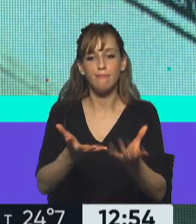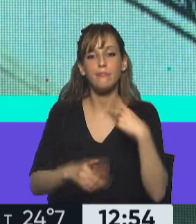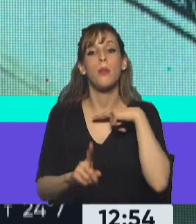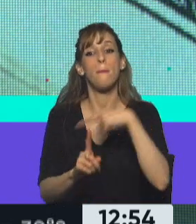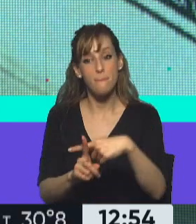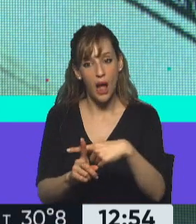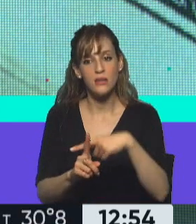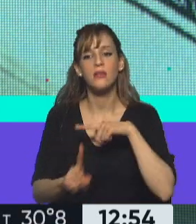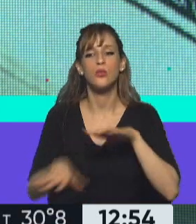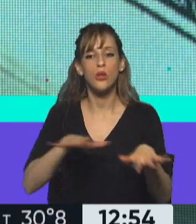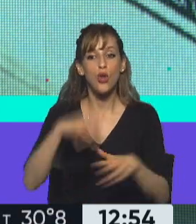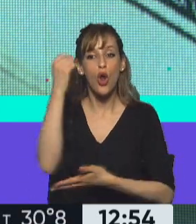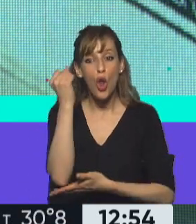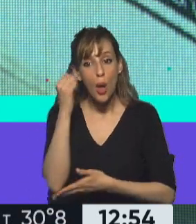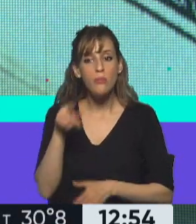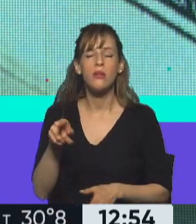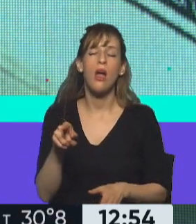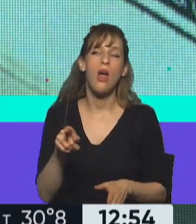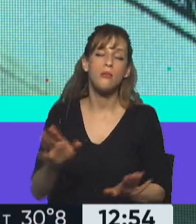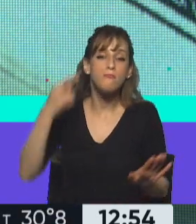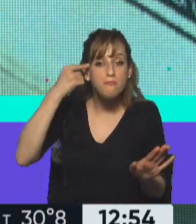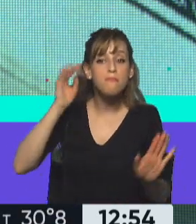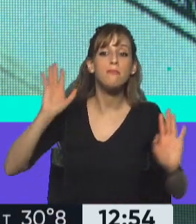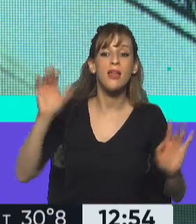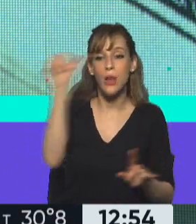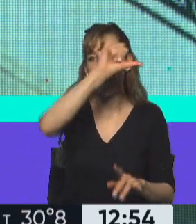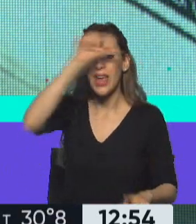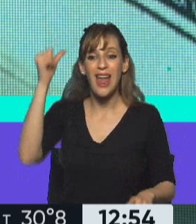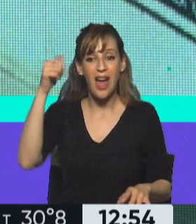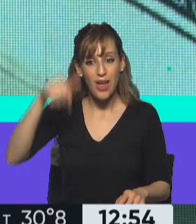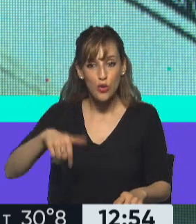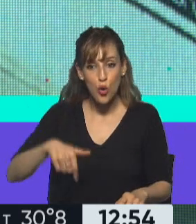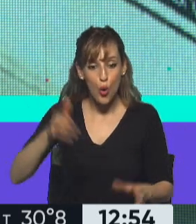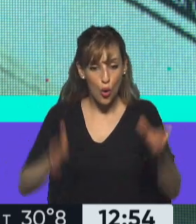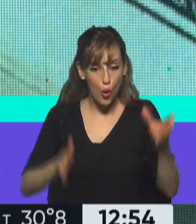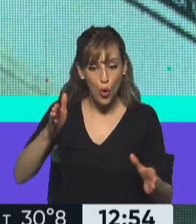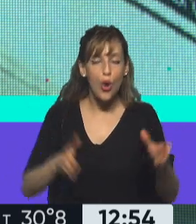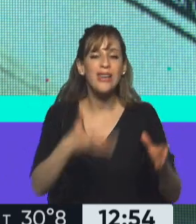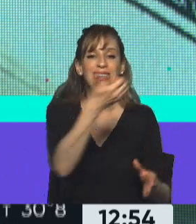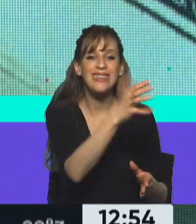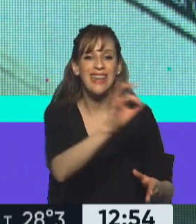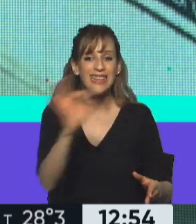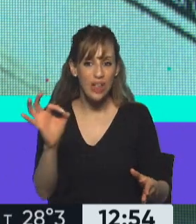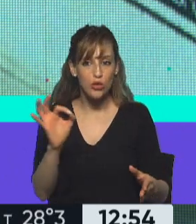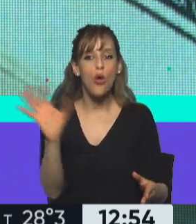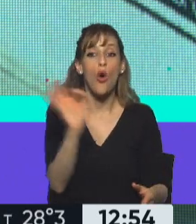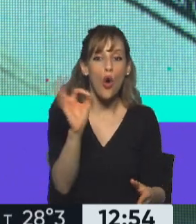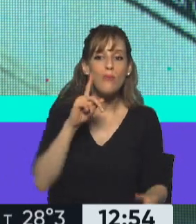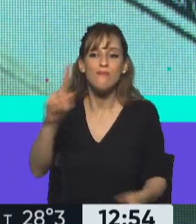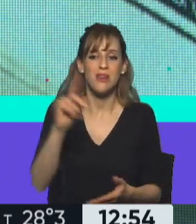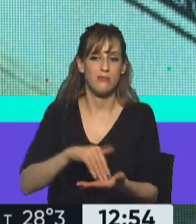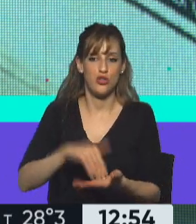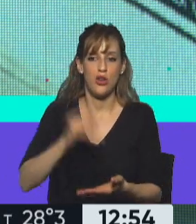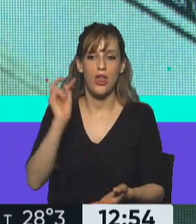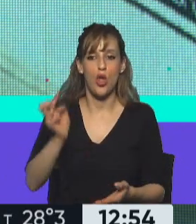más la situación económica, se esperaba que este verano estuviera entre 600 y 1.000 millones de dólares por mes.